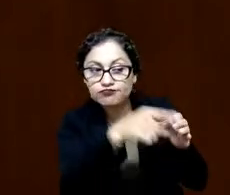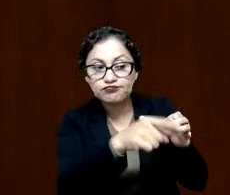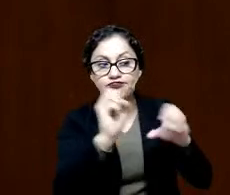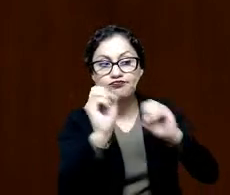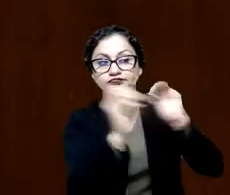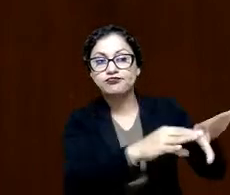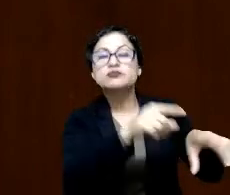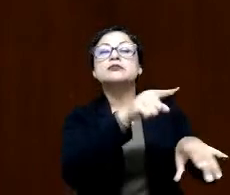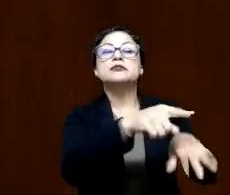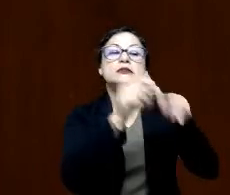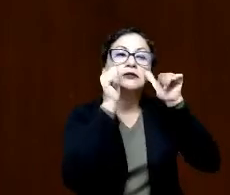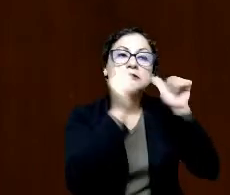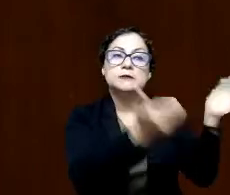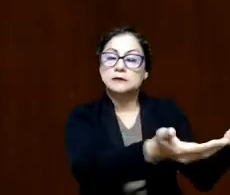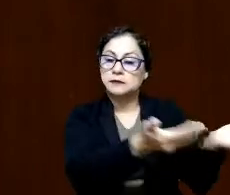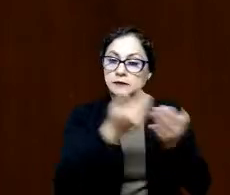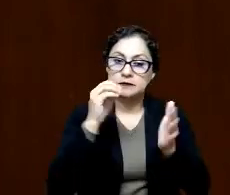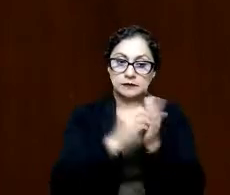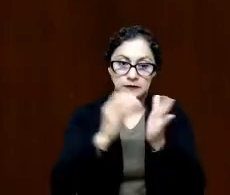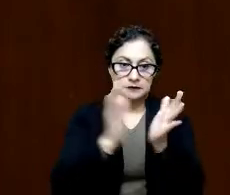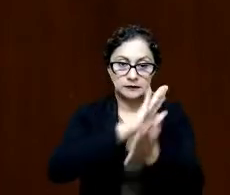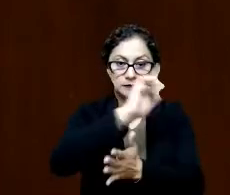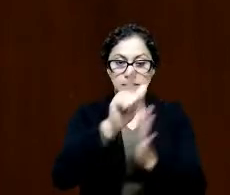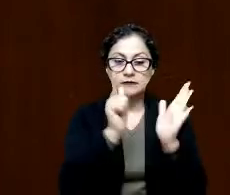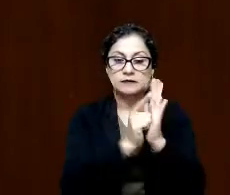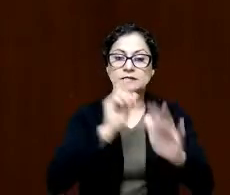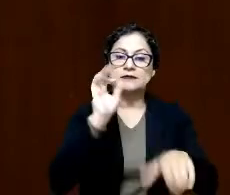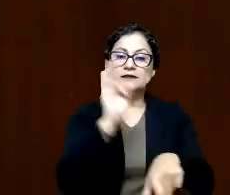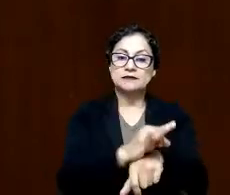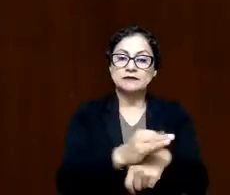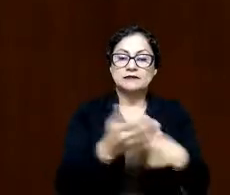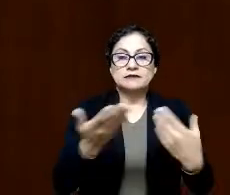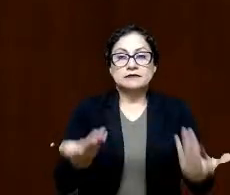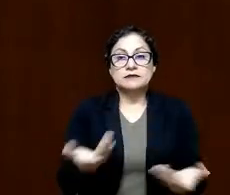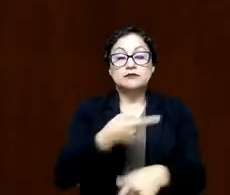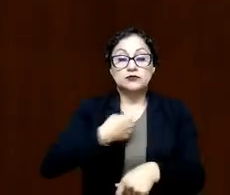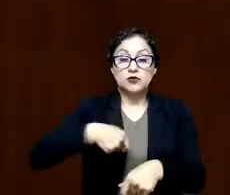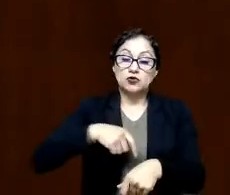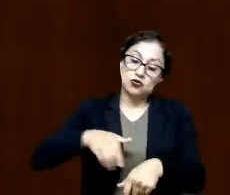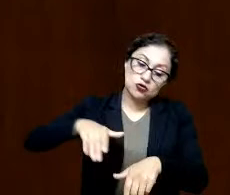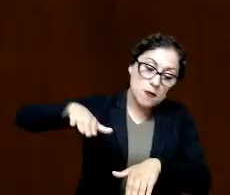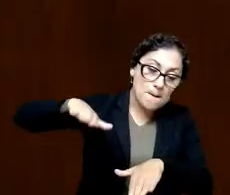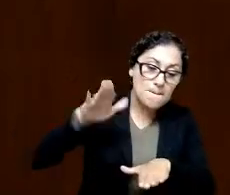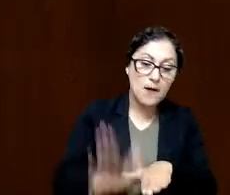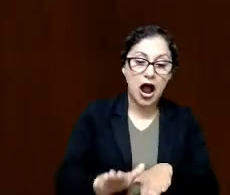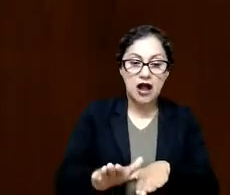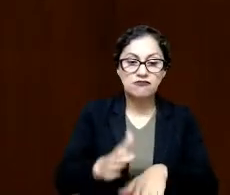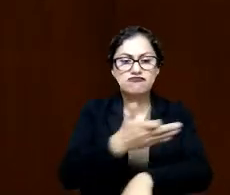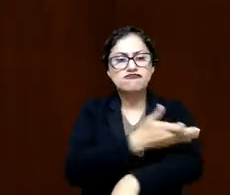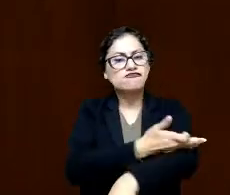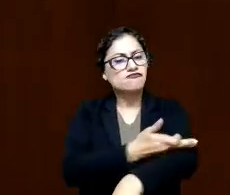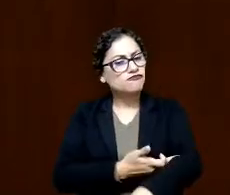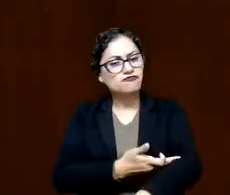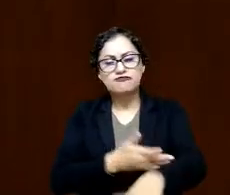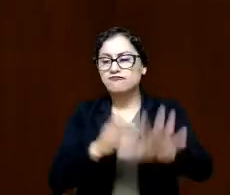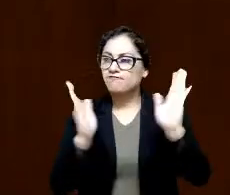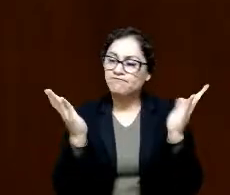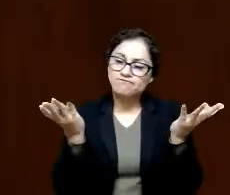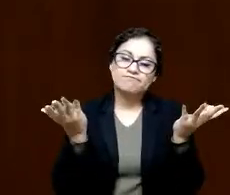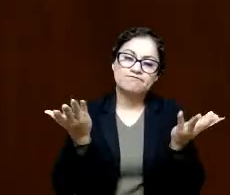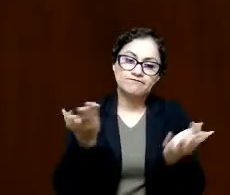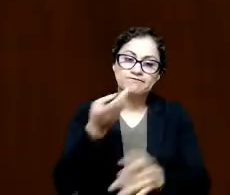que hoy damos este paso. Digo, llegamos tarde, llegamos sin lugar a dudas